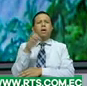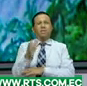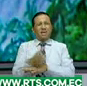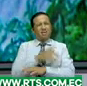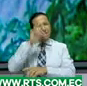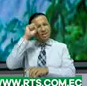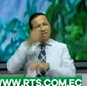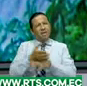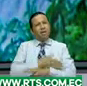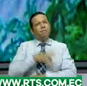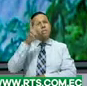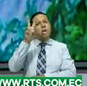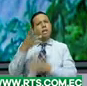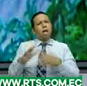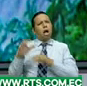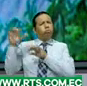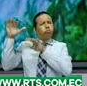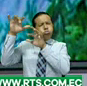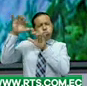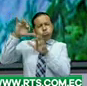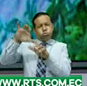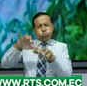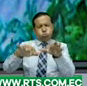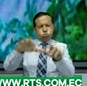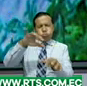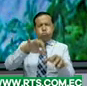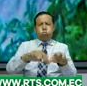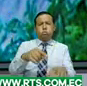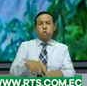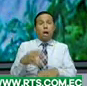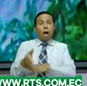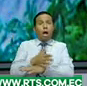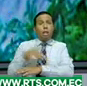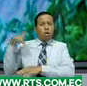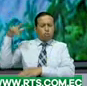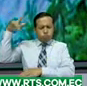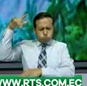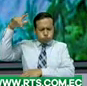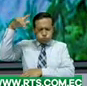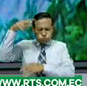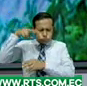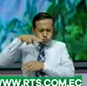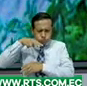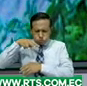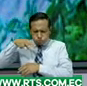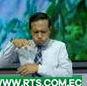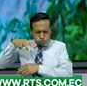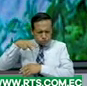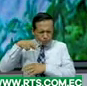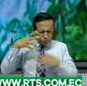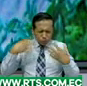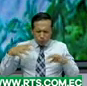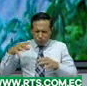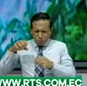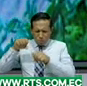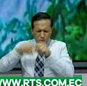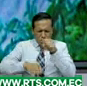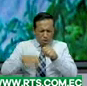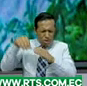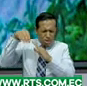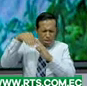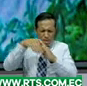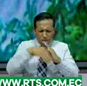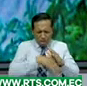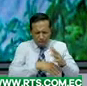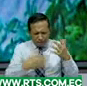viernes. Durante un sobrevuelo se pudo constatar la magnitud del desastre y coordinar acciones para lograr el desfogue de varios